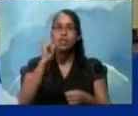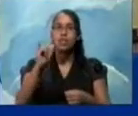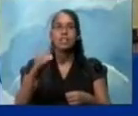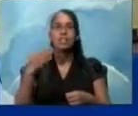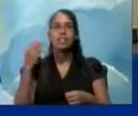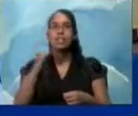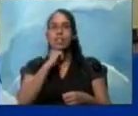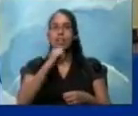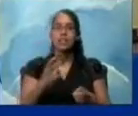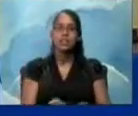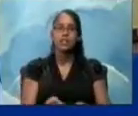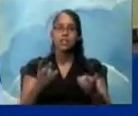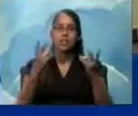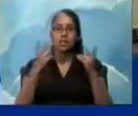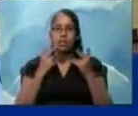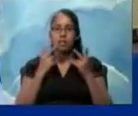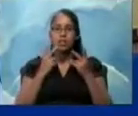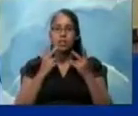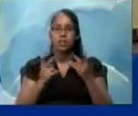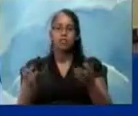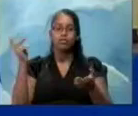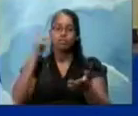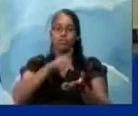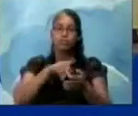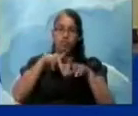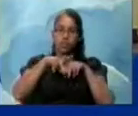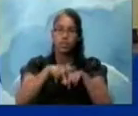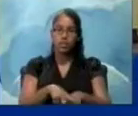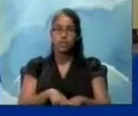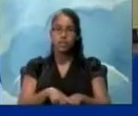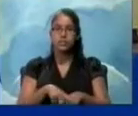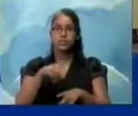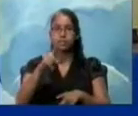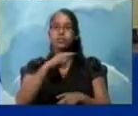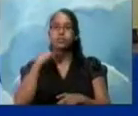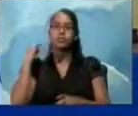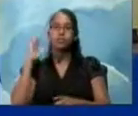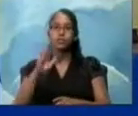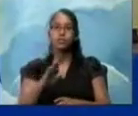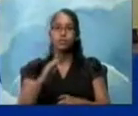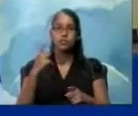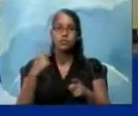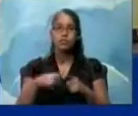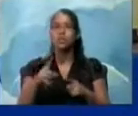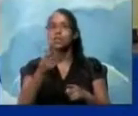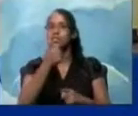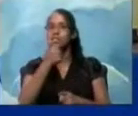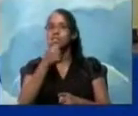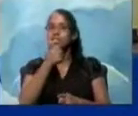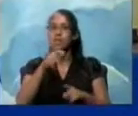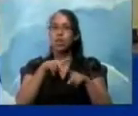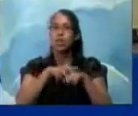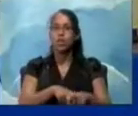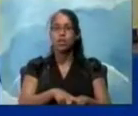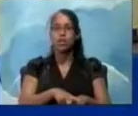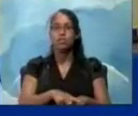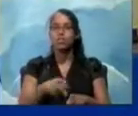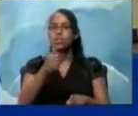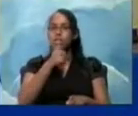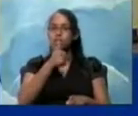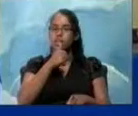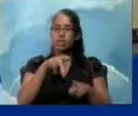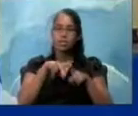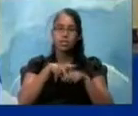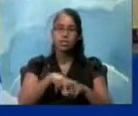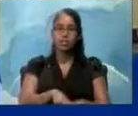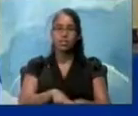es vida, fue condenado a muerte. Pero ¿quién lo condenó? ¿Quién